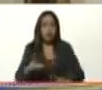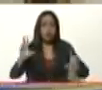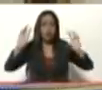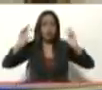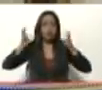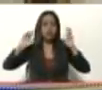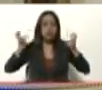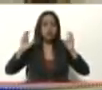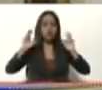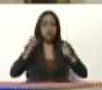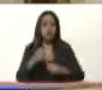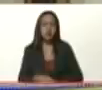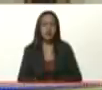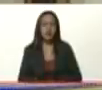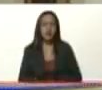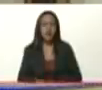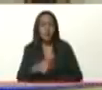bares.